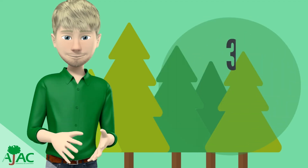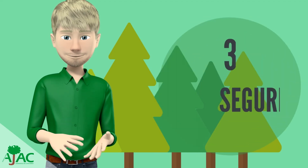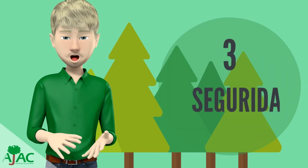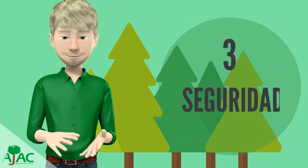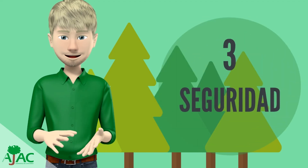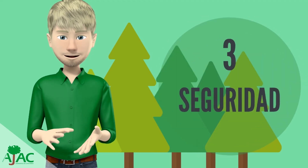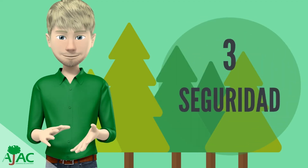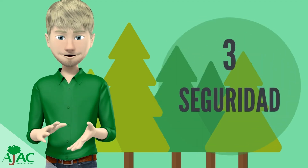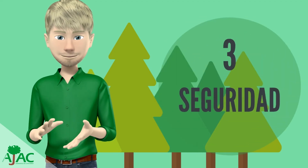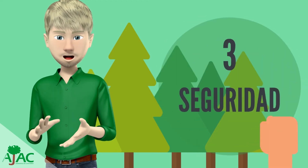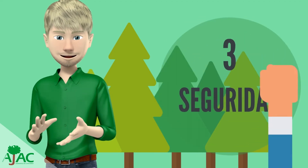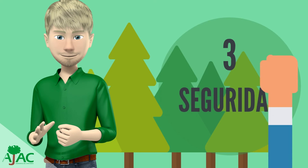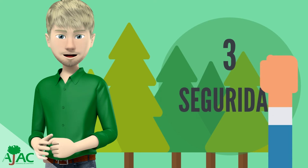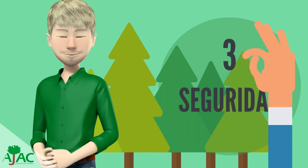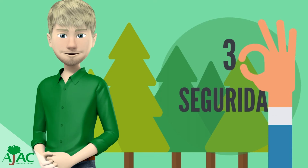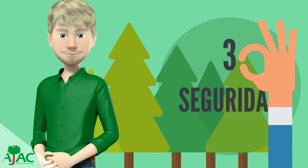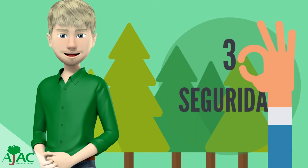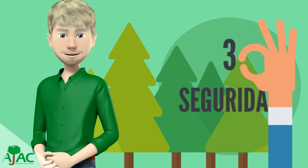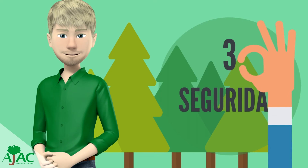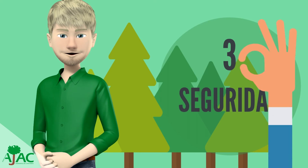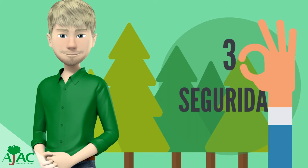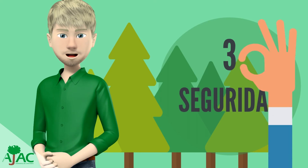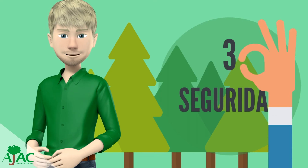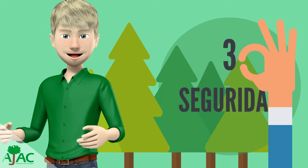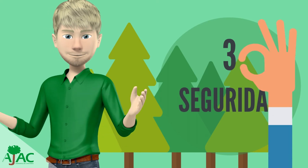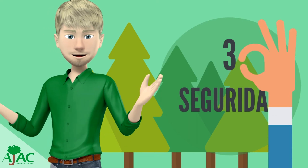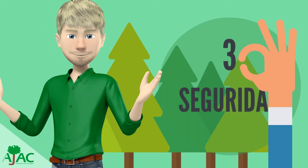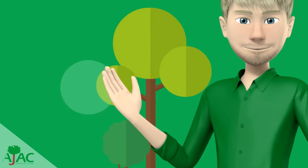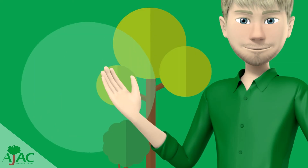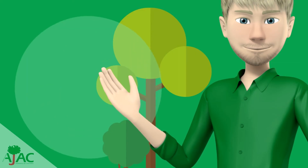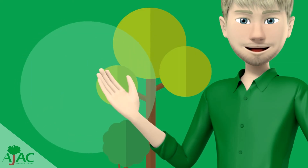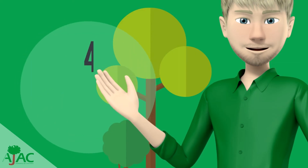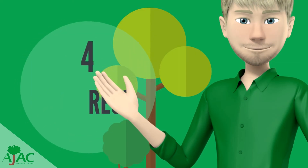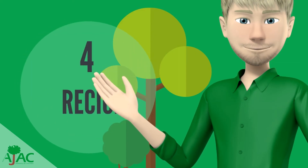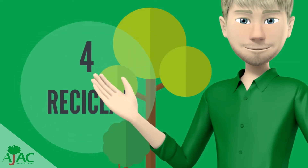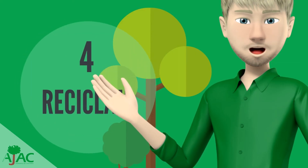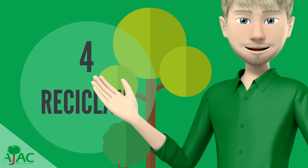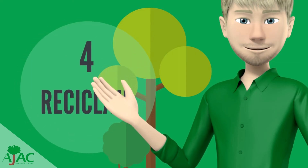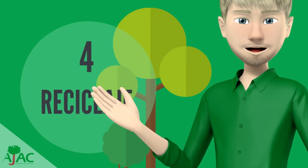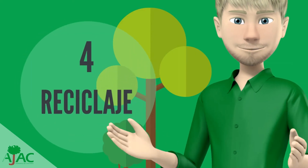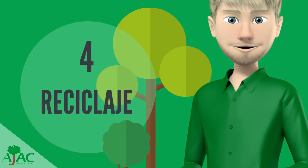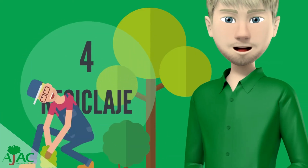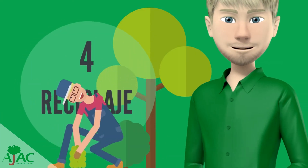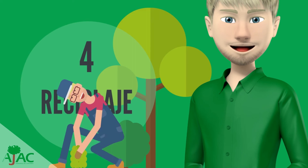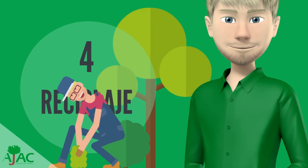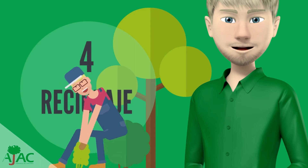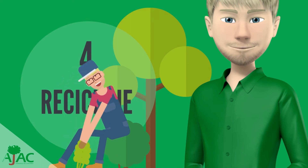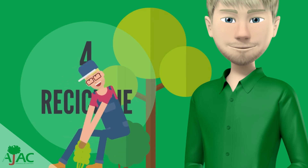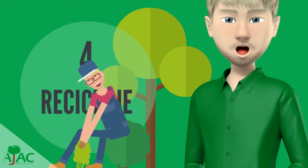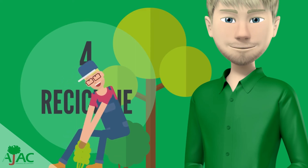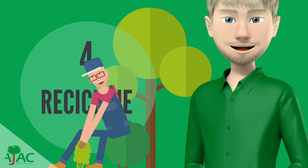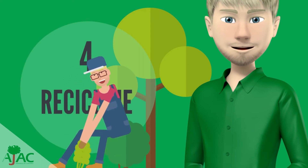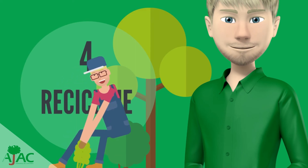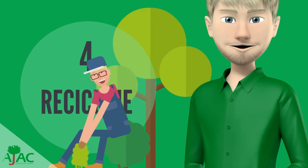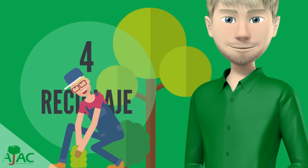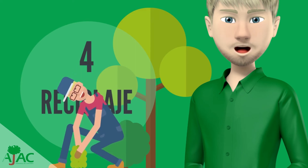3. Somos empresas legalmente constituidas con seguros que cubren las eventualidades. 4. Reciclaje de residuos acordes a la ley y